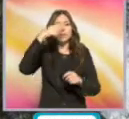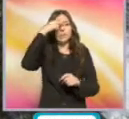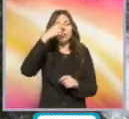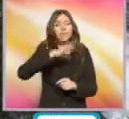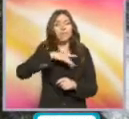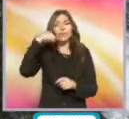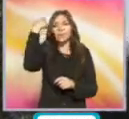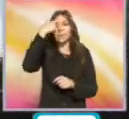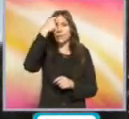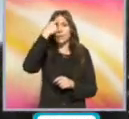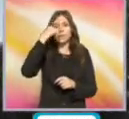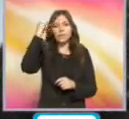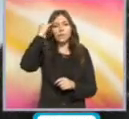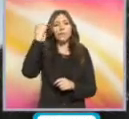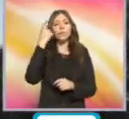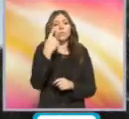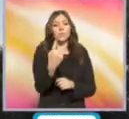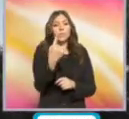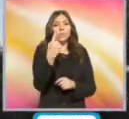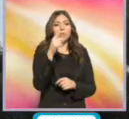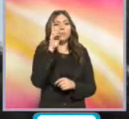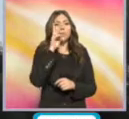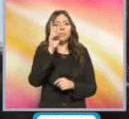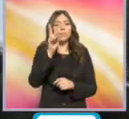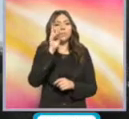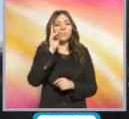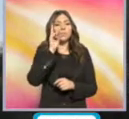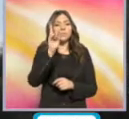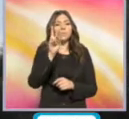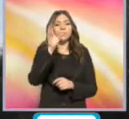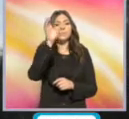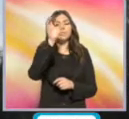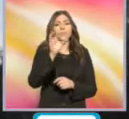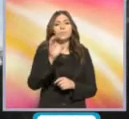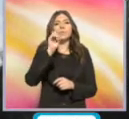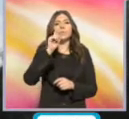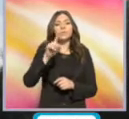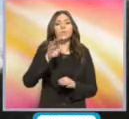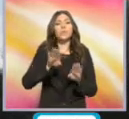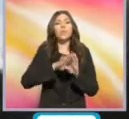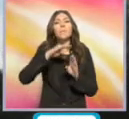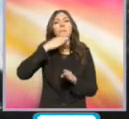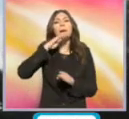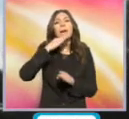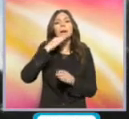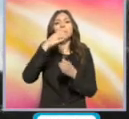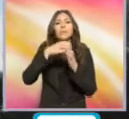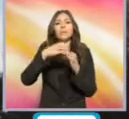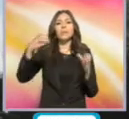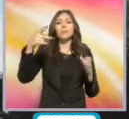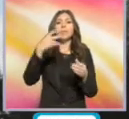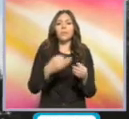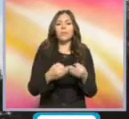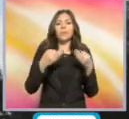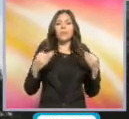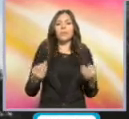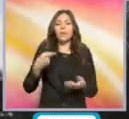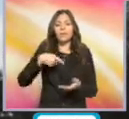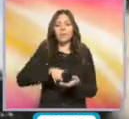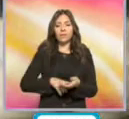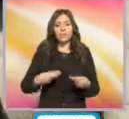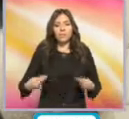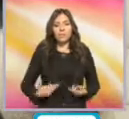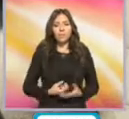tienen rasgos indígenas y una de ellas, mira, la escultura de la izquierda tiene una mazorca de maíz en la mano, representa la tierra y la fertilidad. La